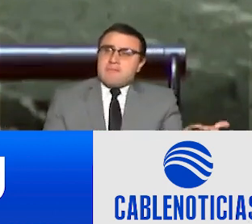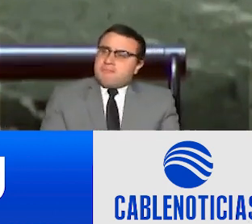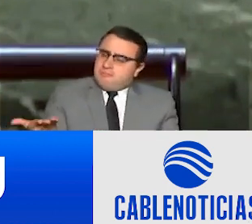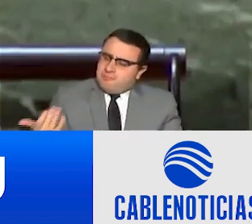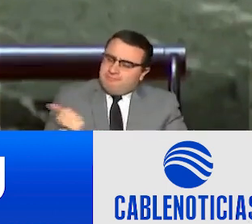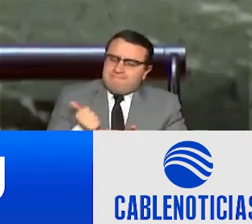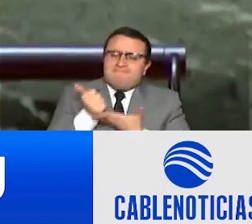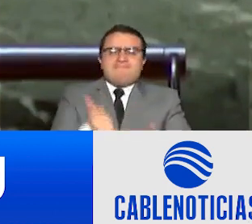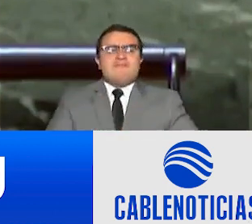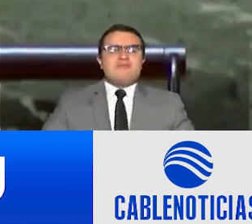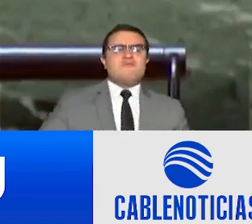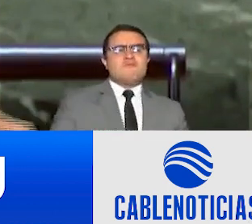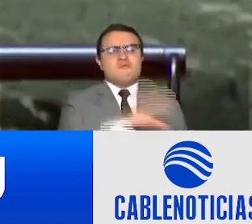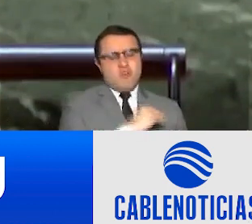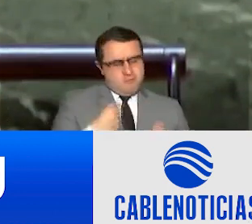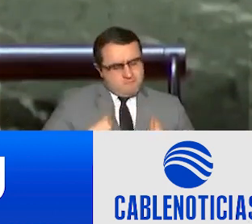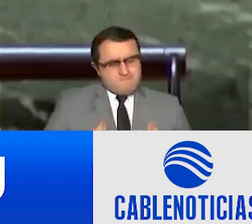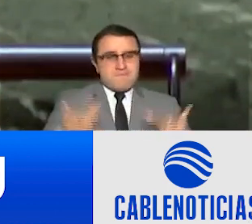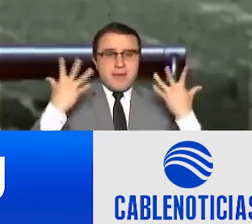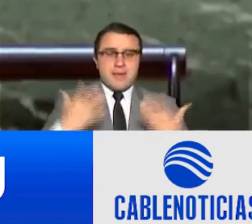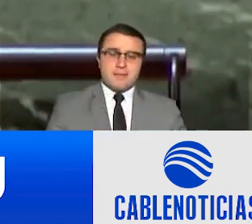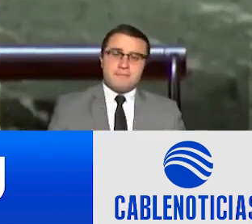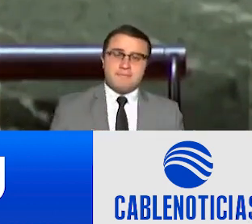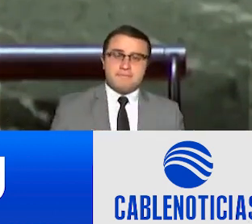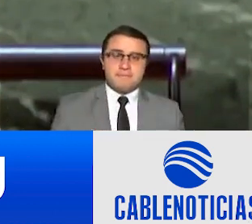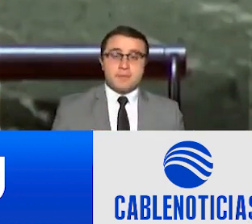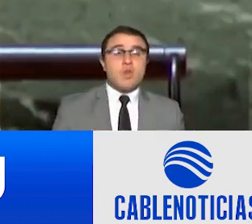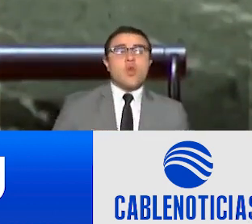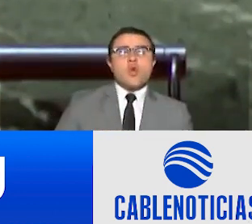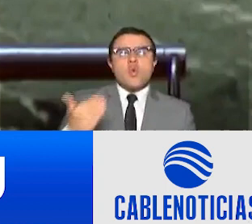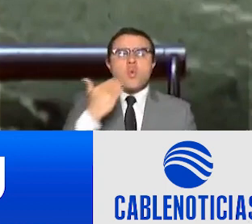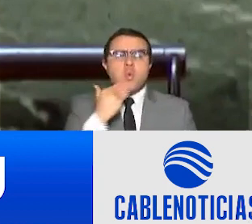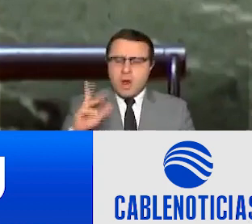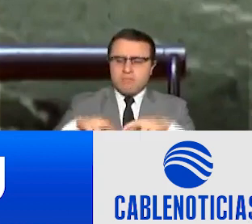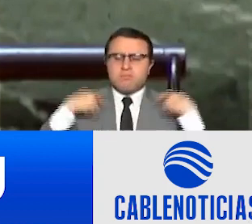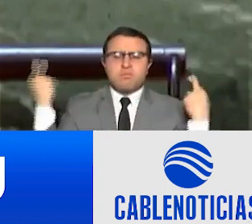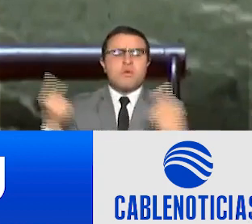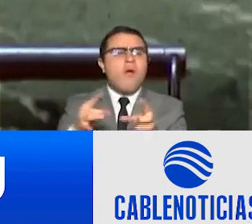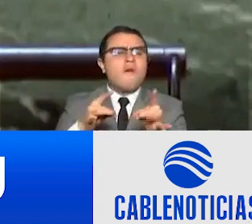vida. Esta cumbre se realizará en el mes de agosto